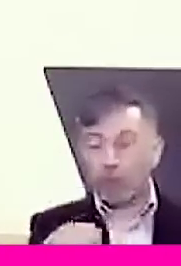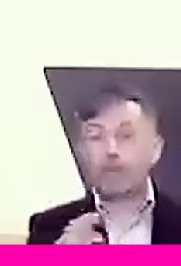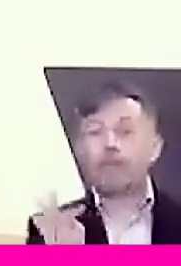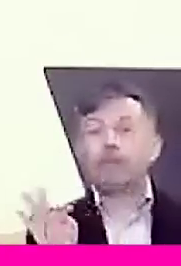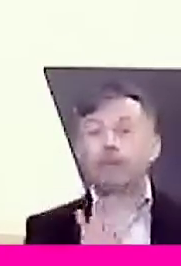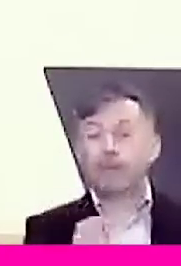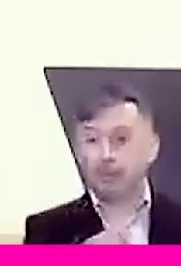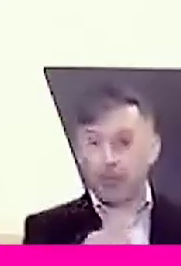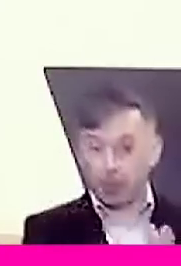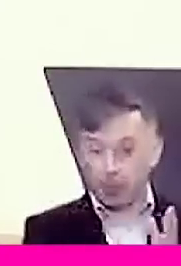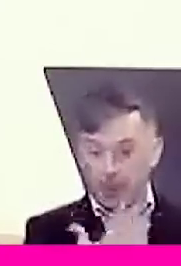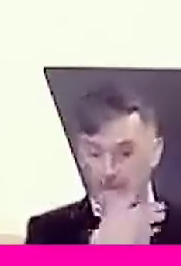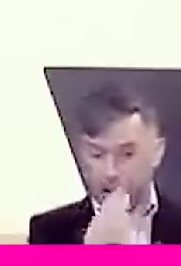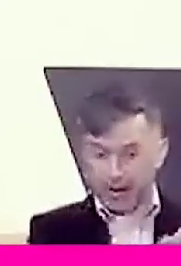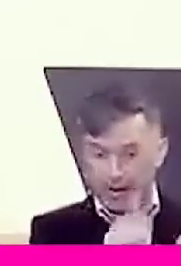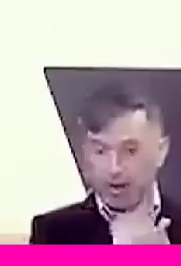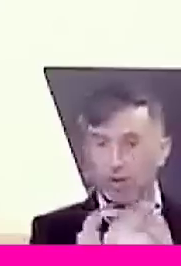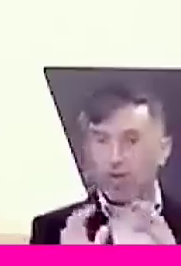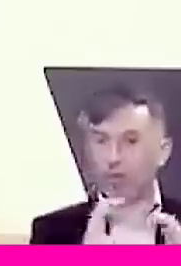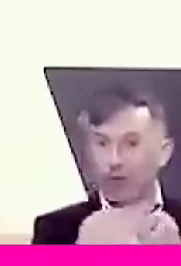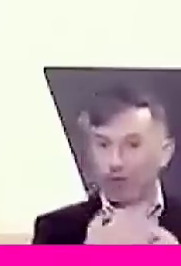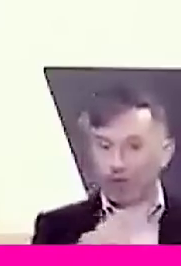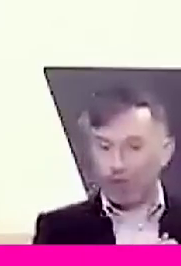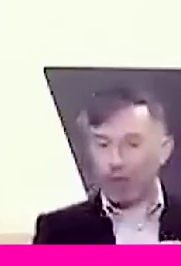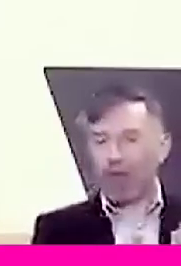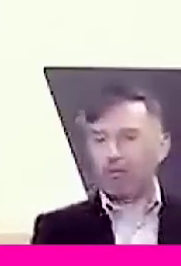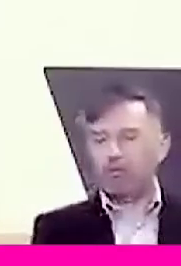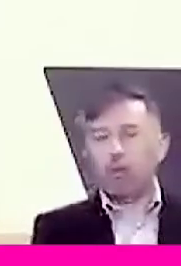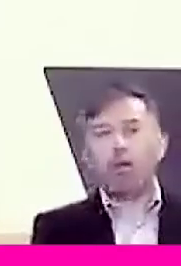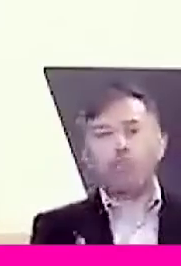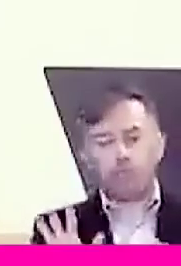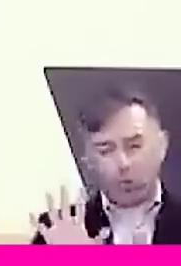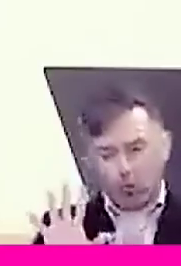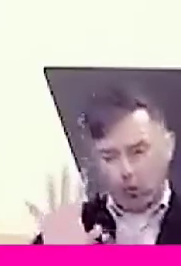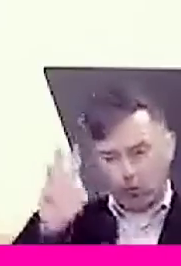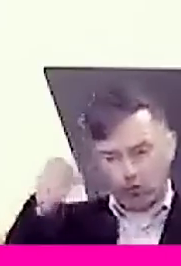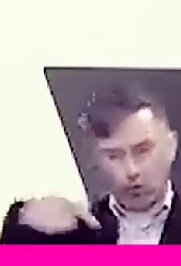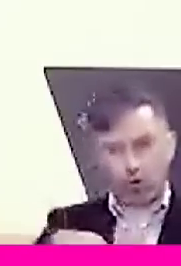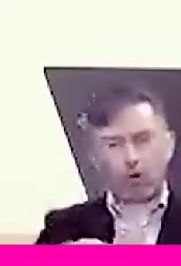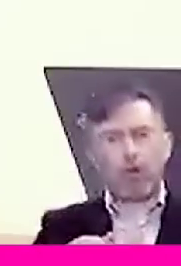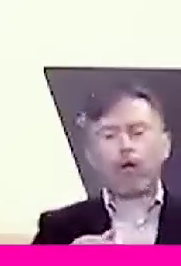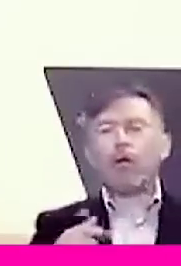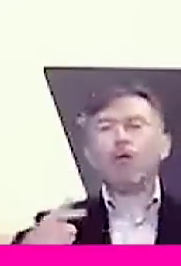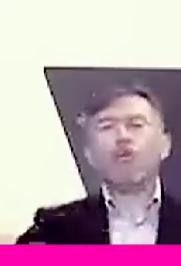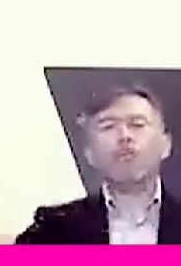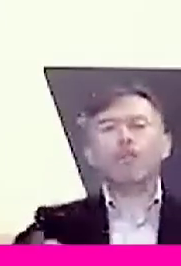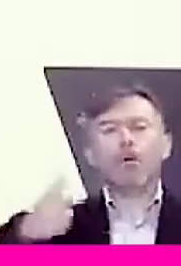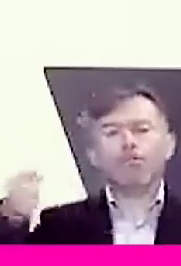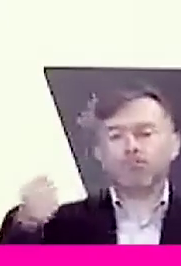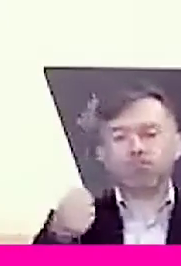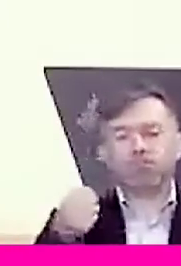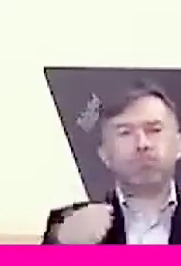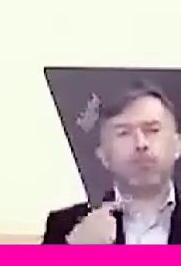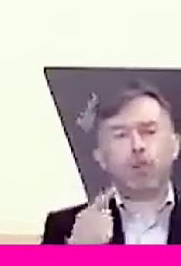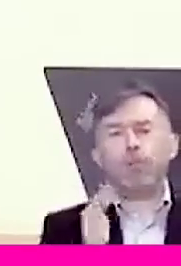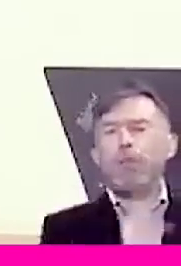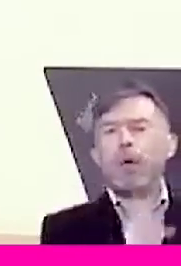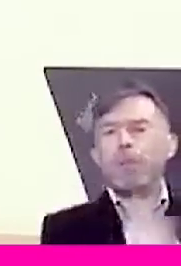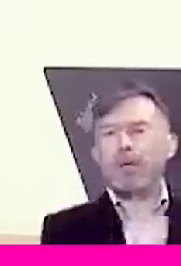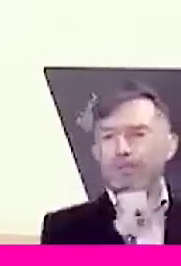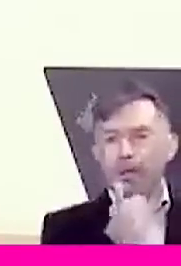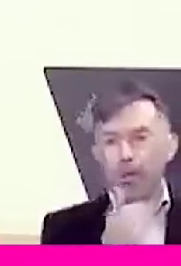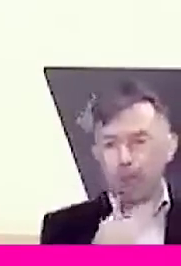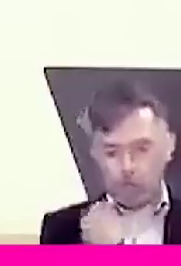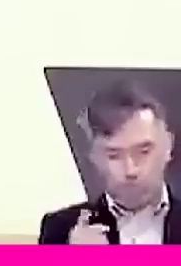las disposiciones de la nueva ley de comunicación social que vulneran el principio constitucional de imparcialidad en el uso de los recursos públicos y de equidad